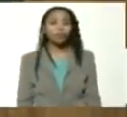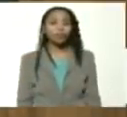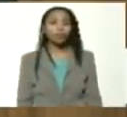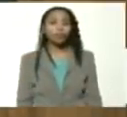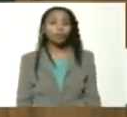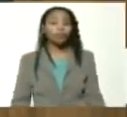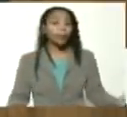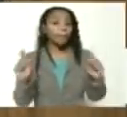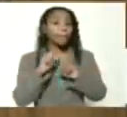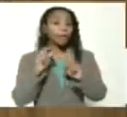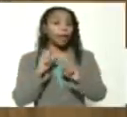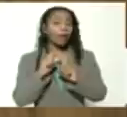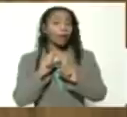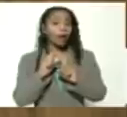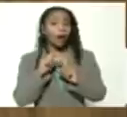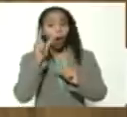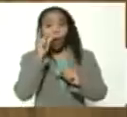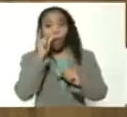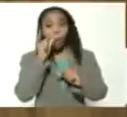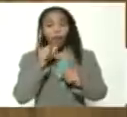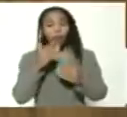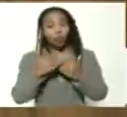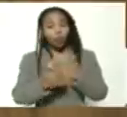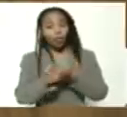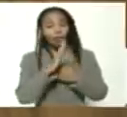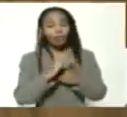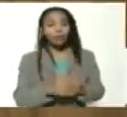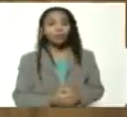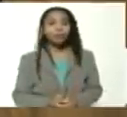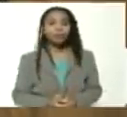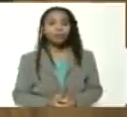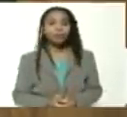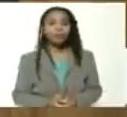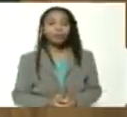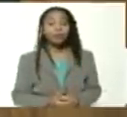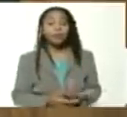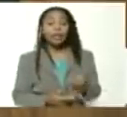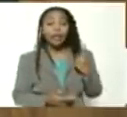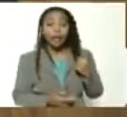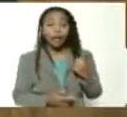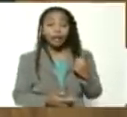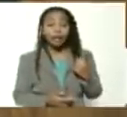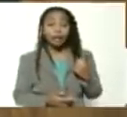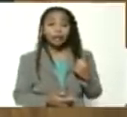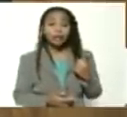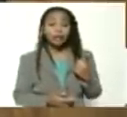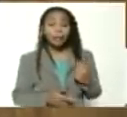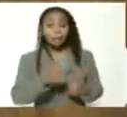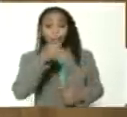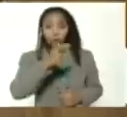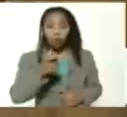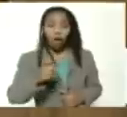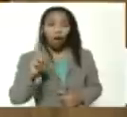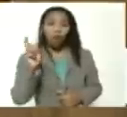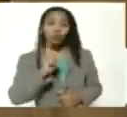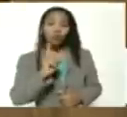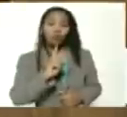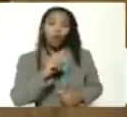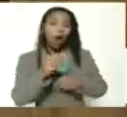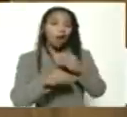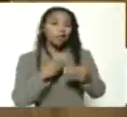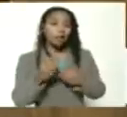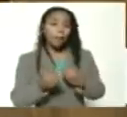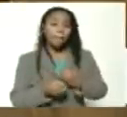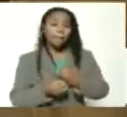La palabra al doctor Escarrá por delante. Que siendo inherentes a la persona, no figuran expresamente en